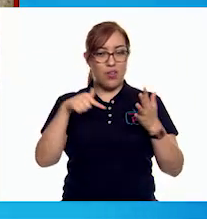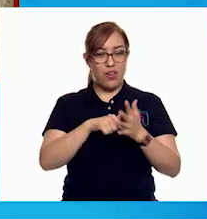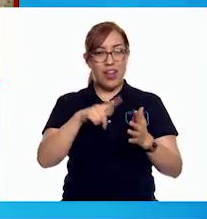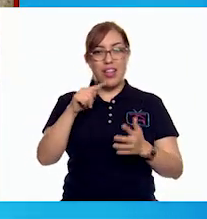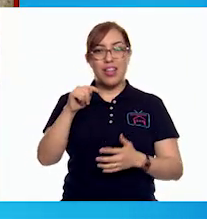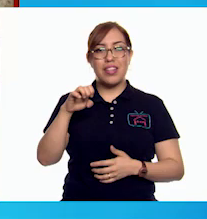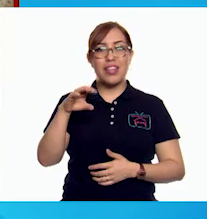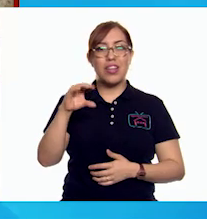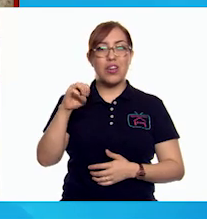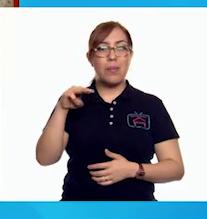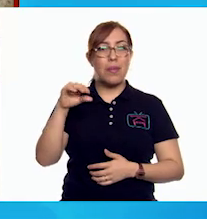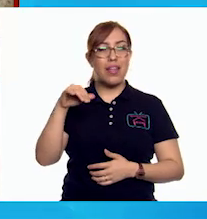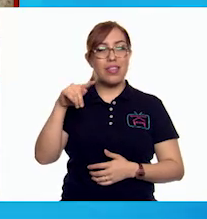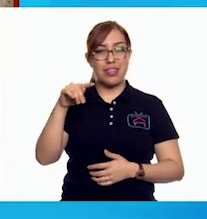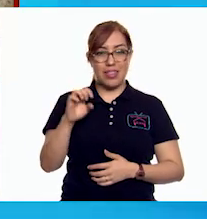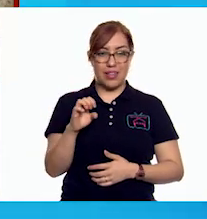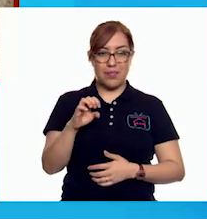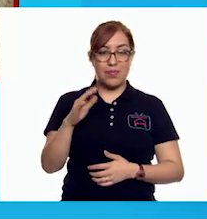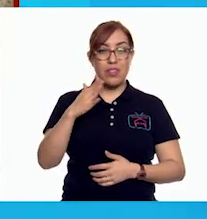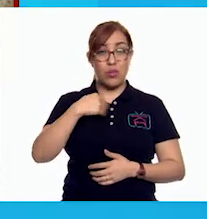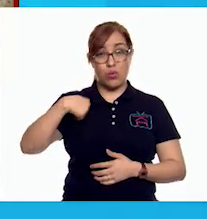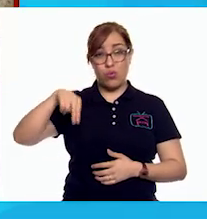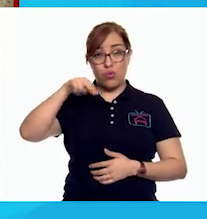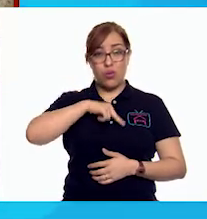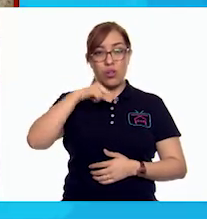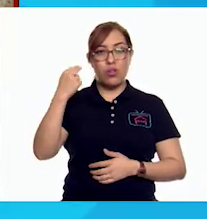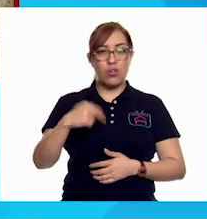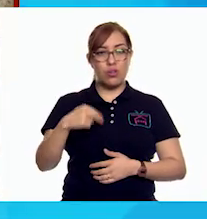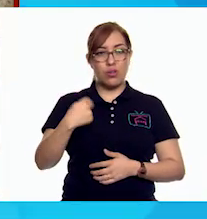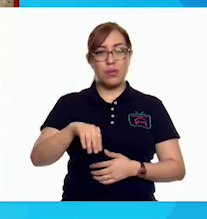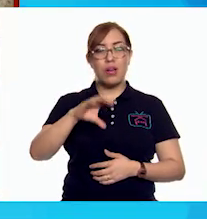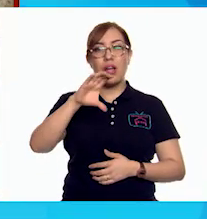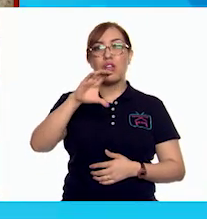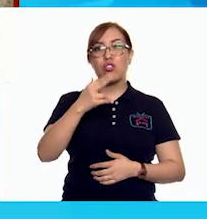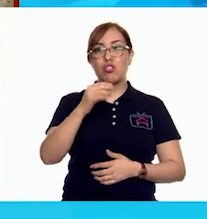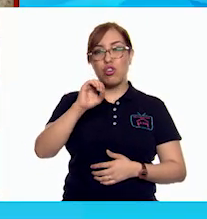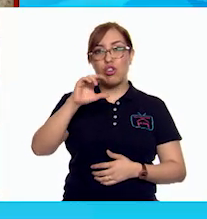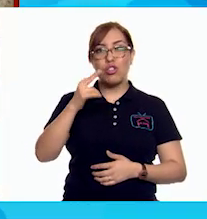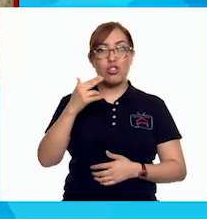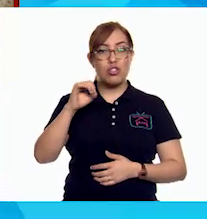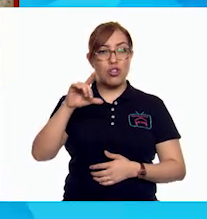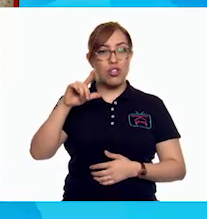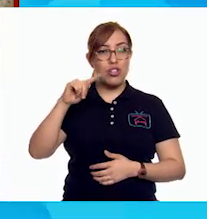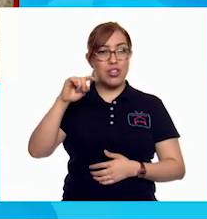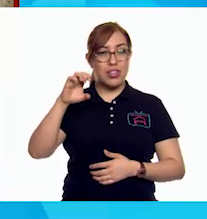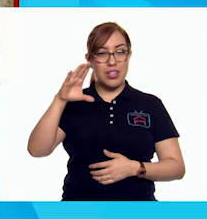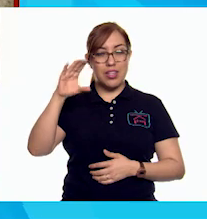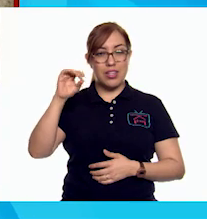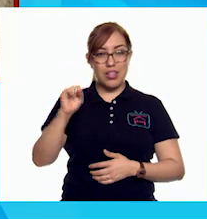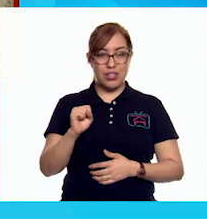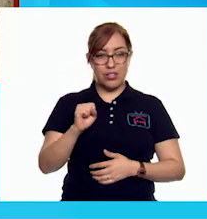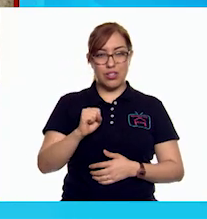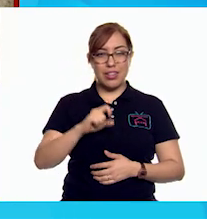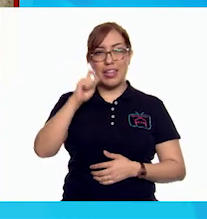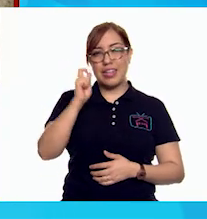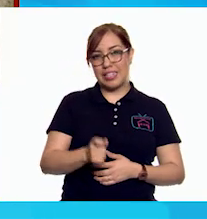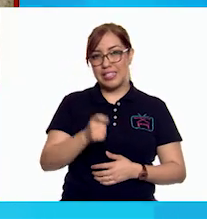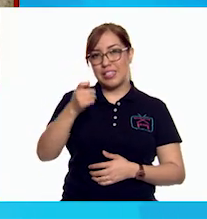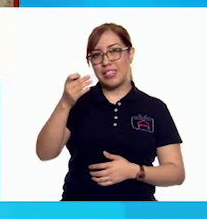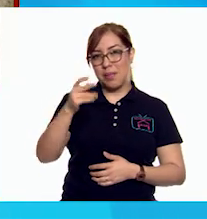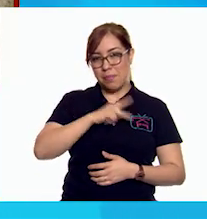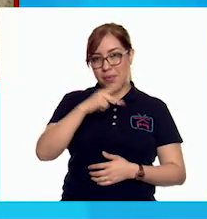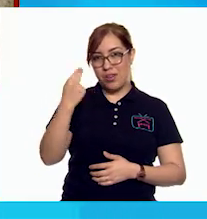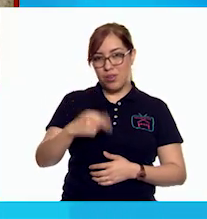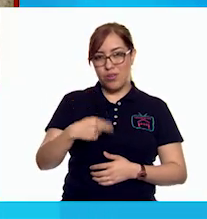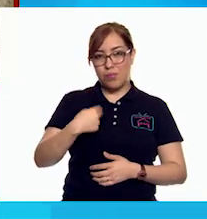llamo Xunqui. Nuestros nombres son chocholtecos. El mío, Xu, es flor.